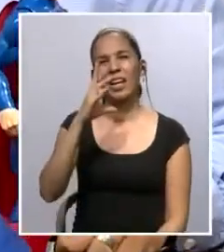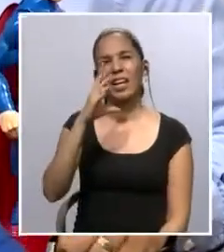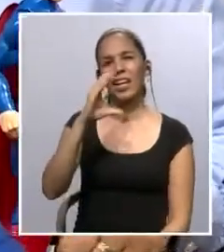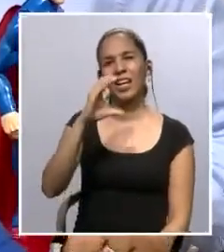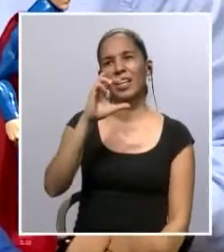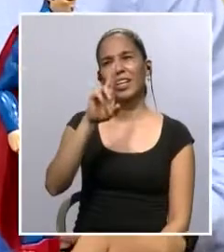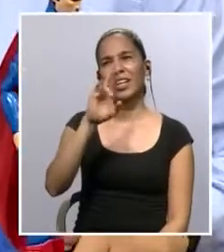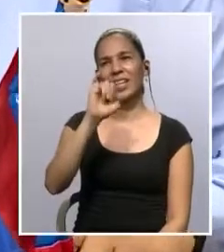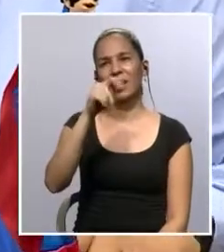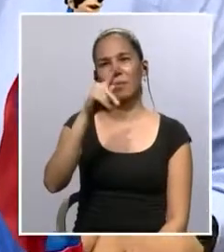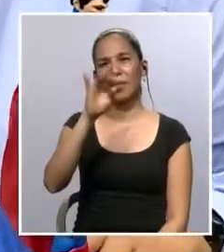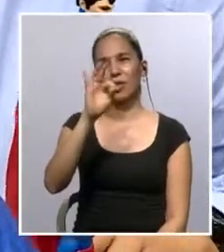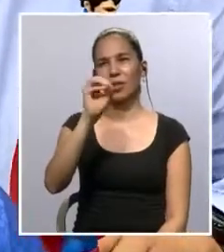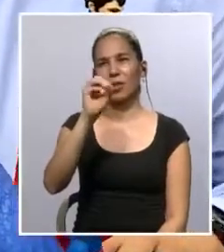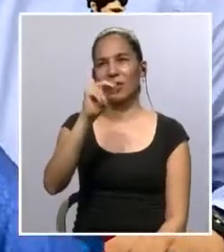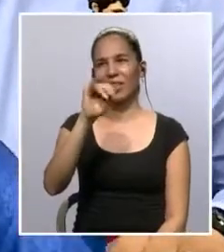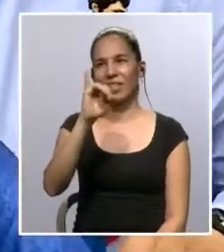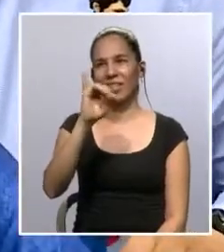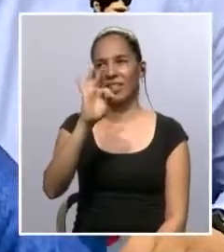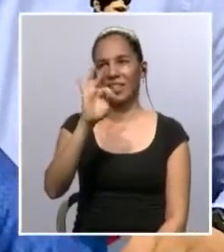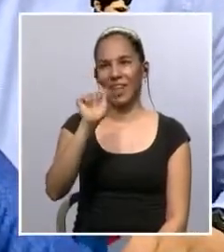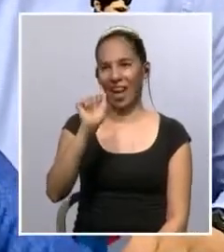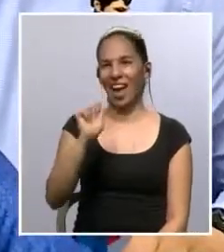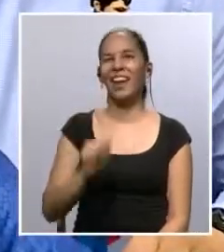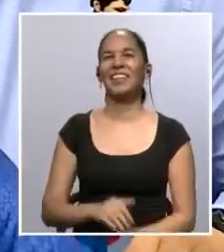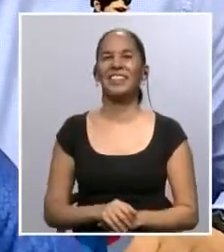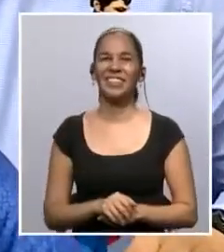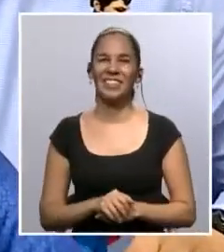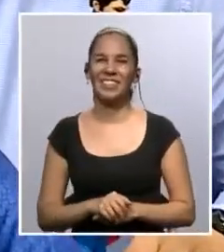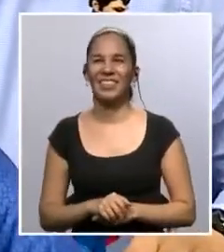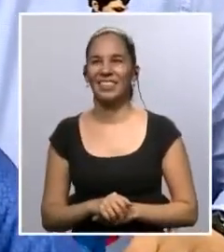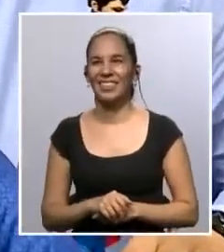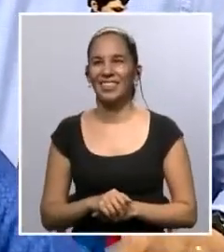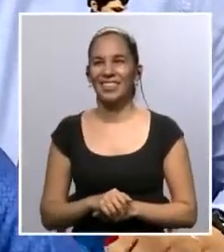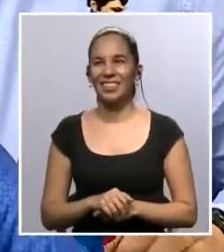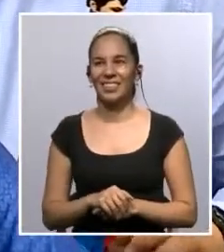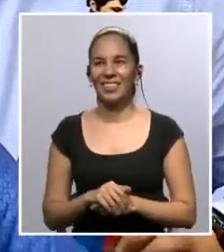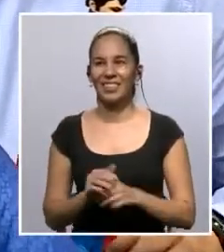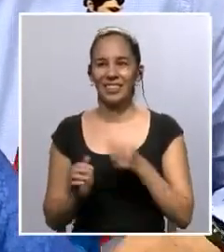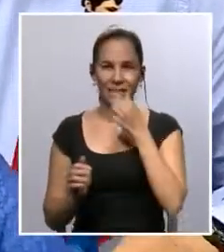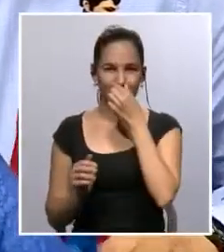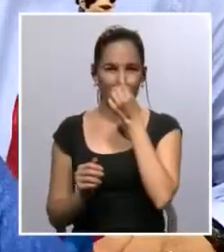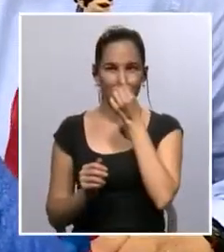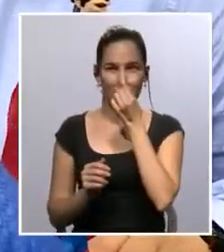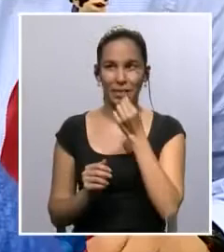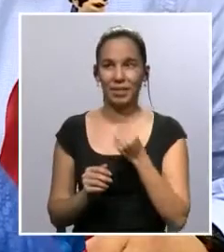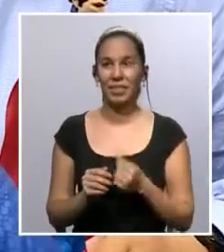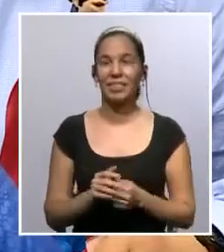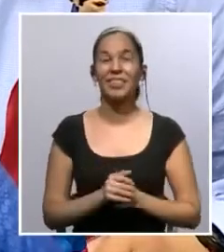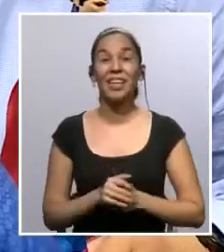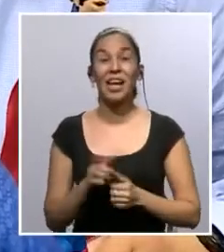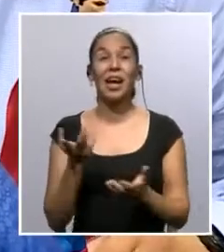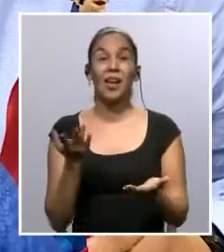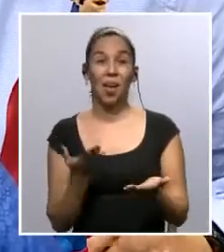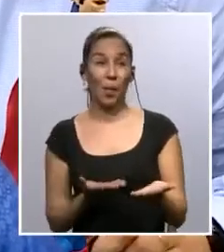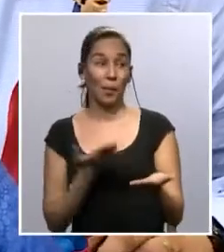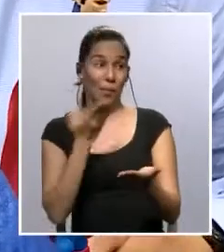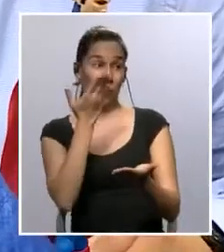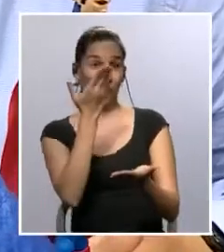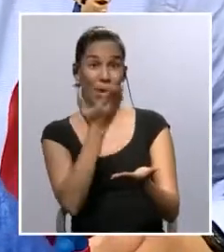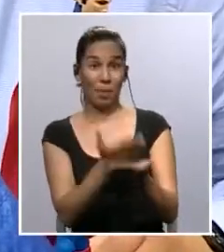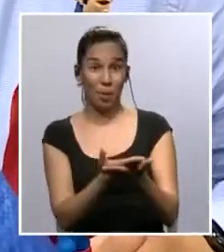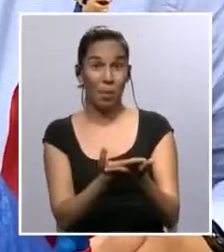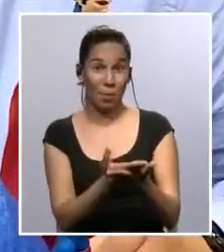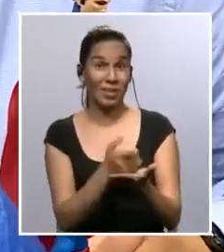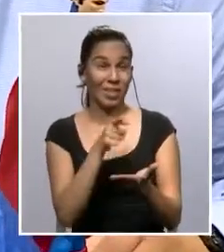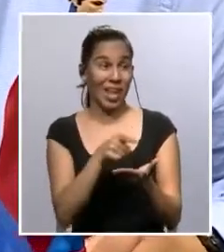Yo sabía que no iba a hacer reír. Con la criptonita, la famosa. Bueno, pues la propuesta que hay en la